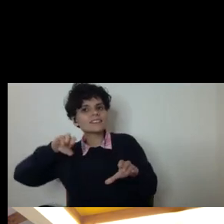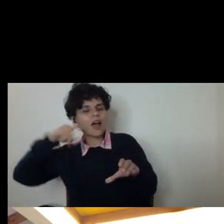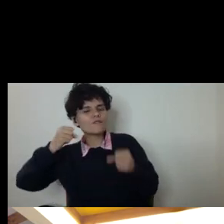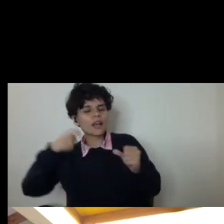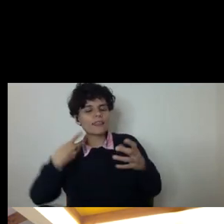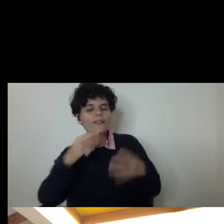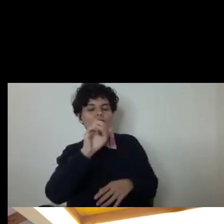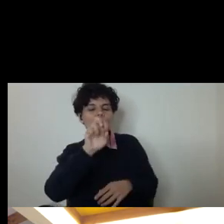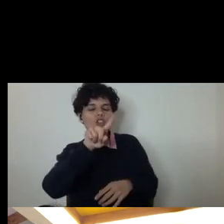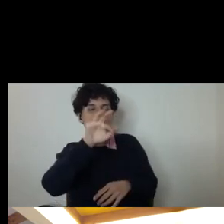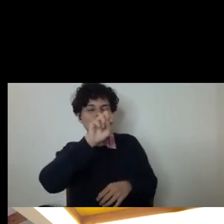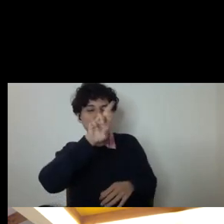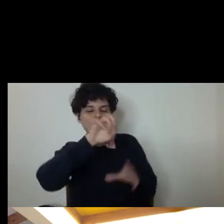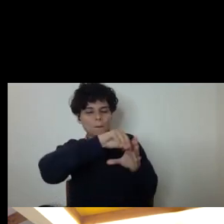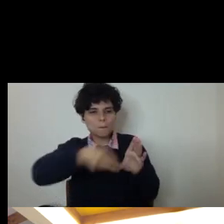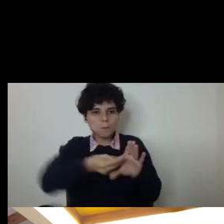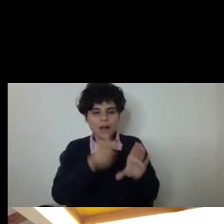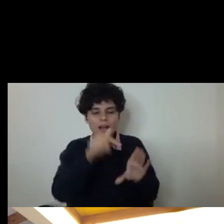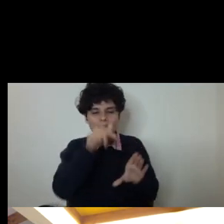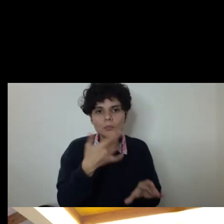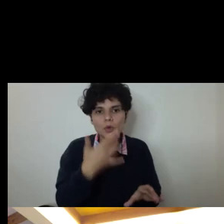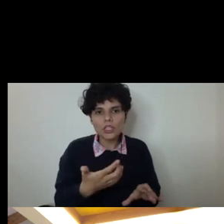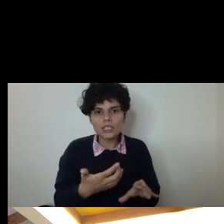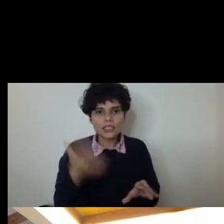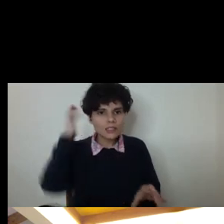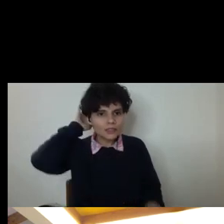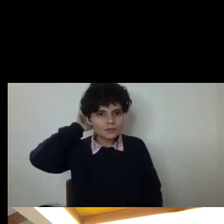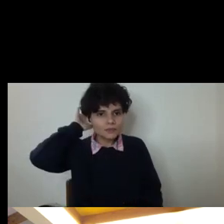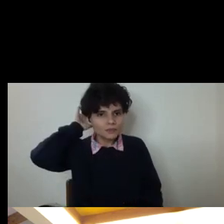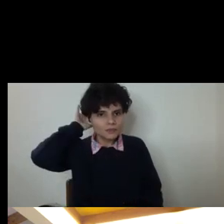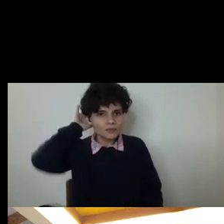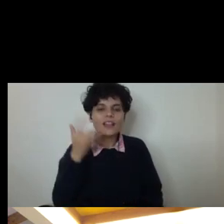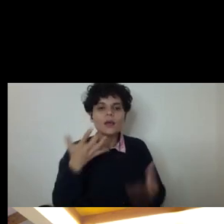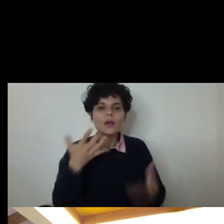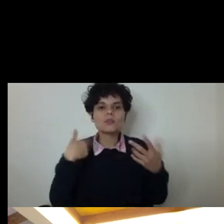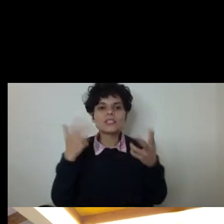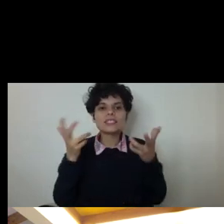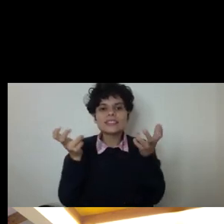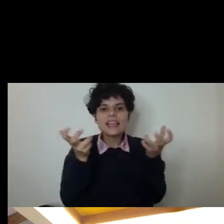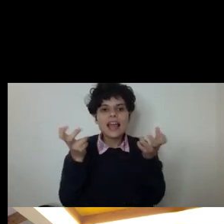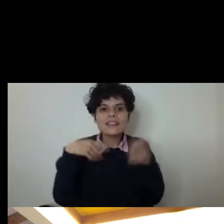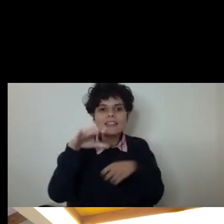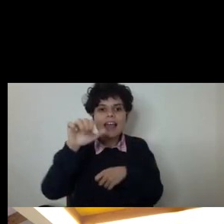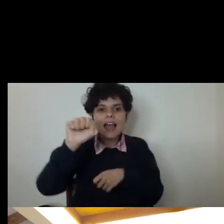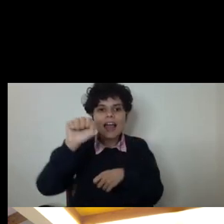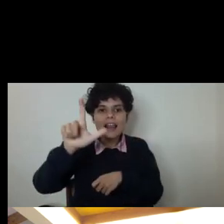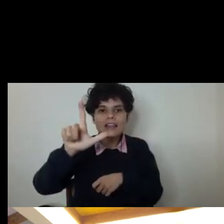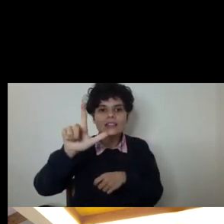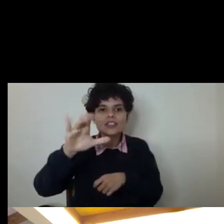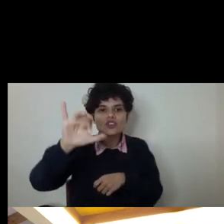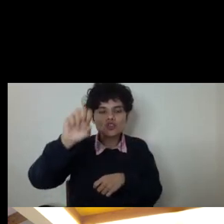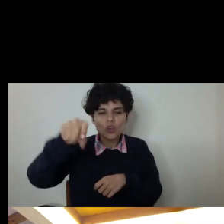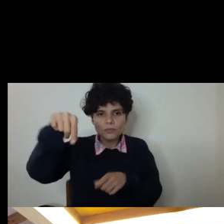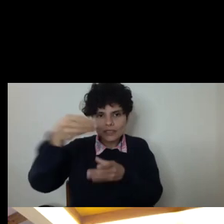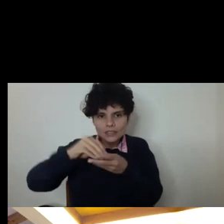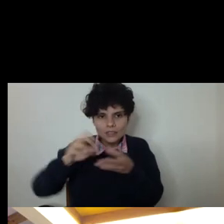factor CREB, porque induce señales de calcio nucleares, como ya les mostré, y que esto es bastante